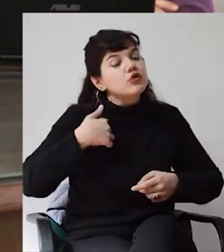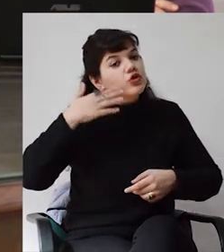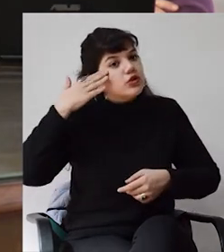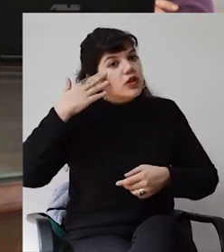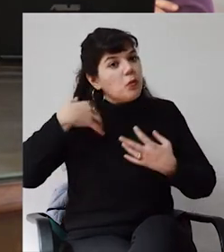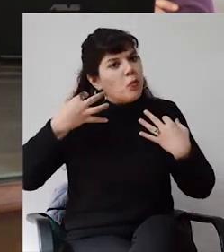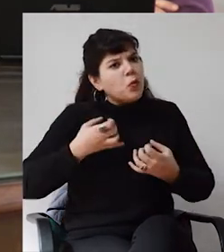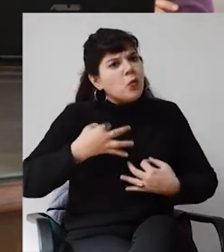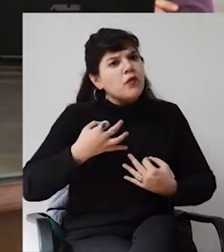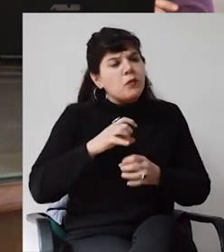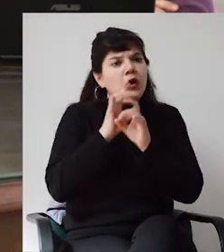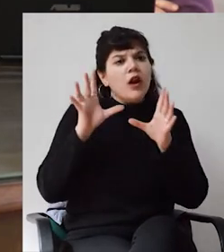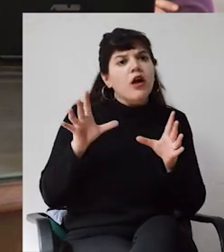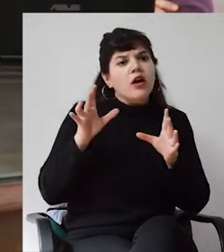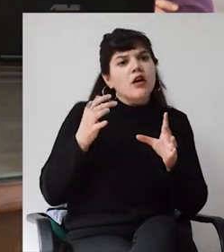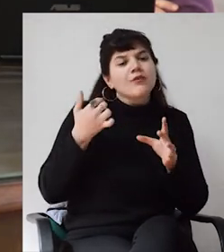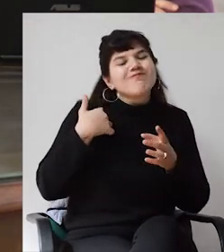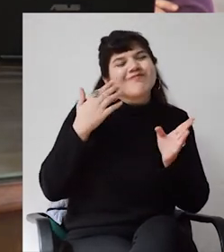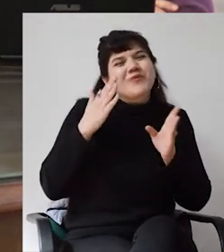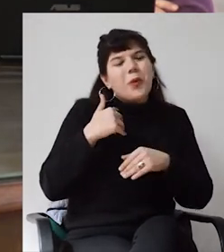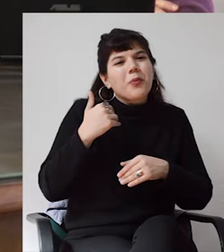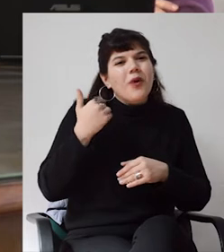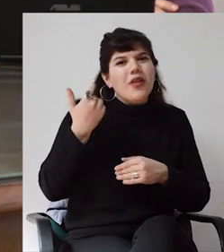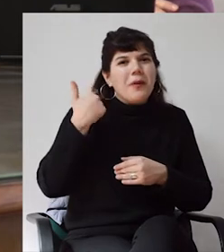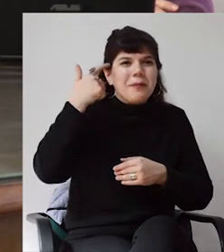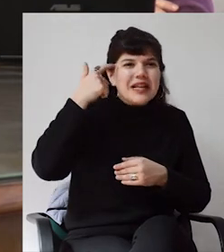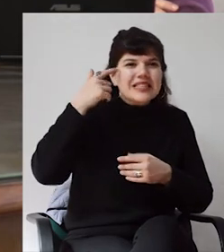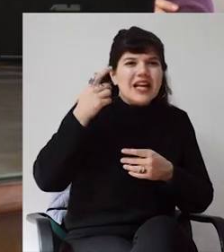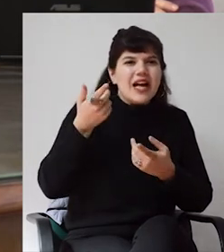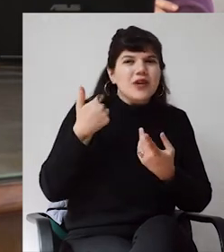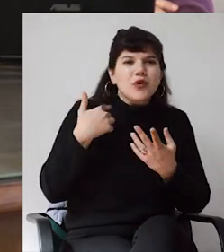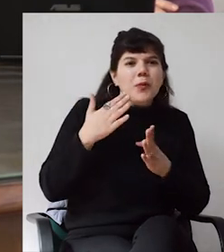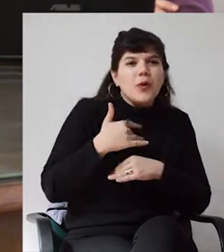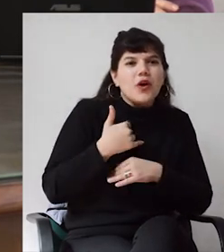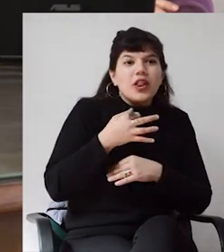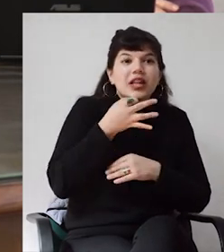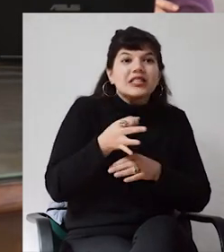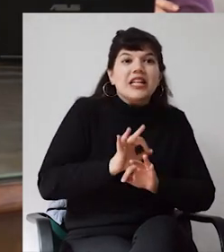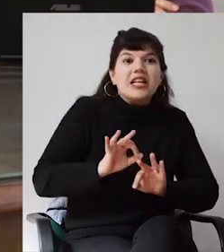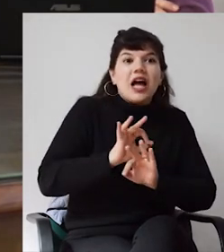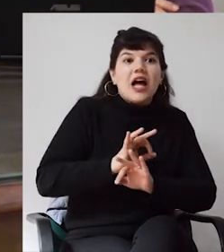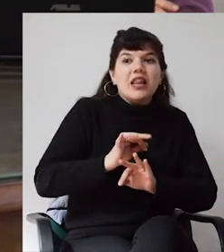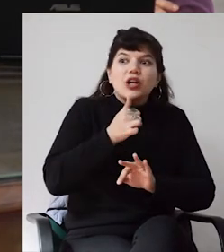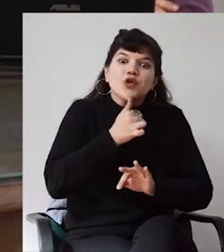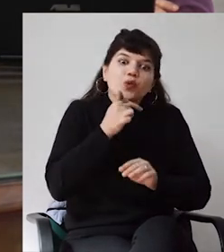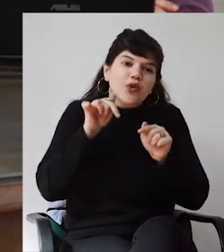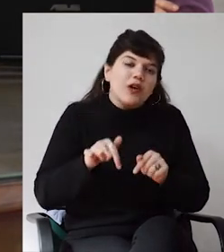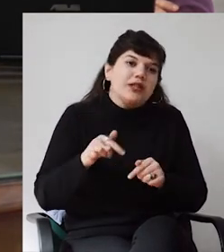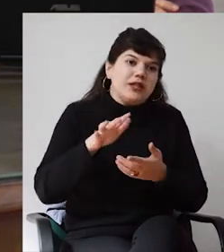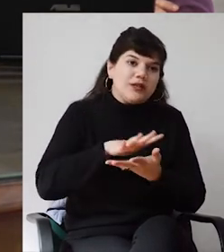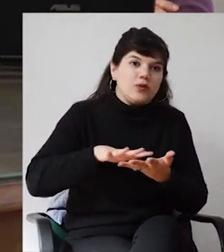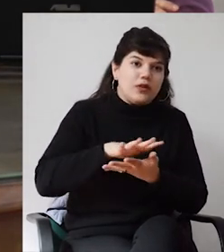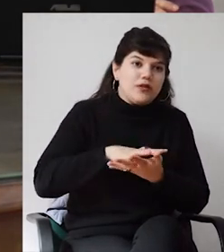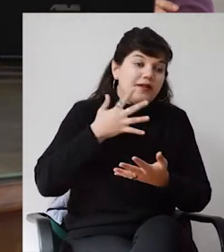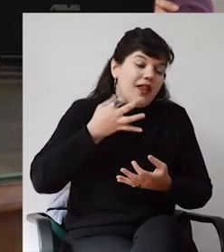soy plenamente consciente que no puedo pensar ni puedo decir nada que repare la